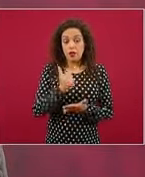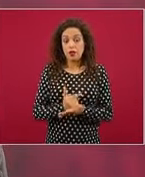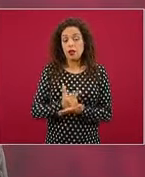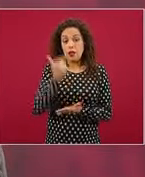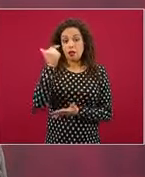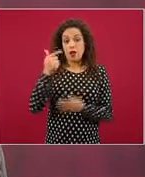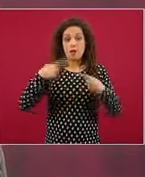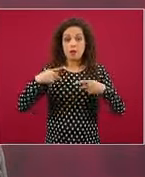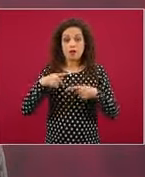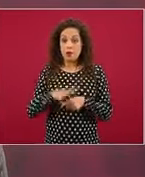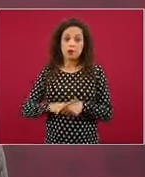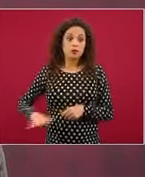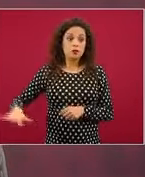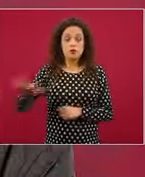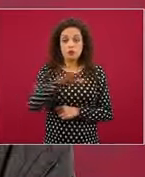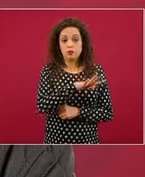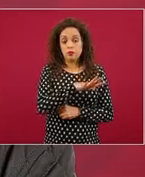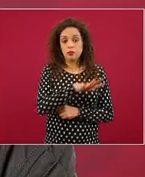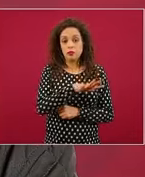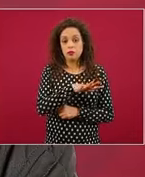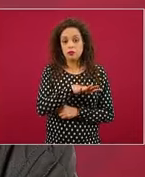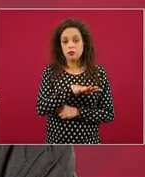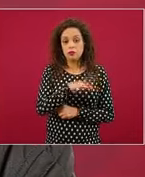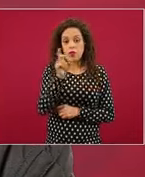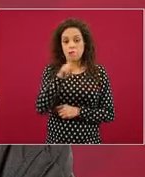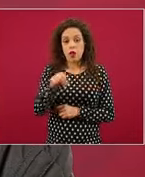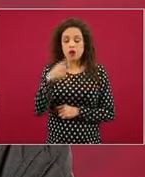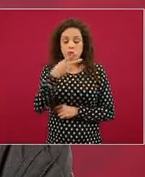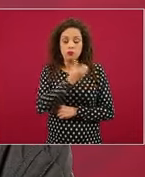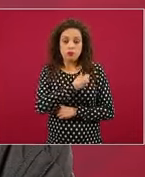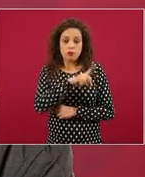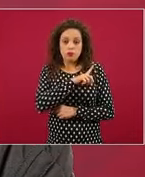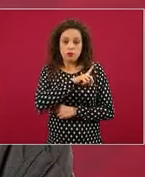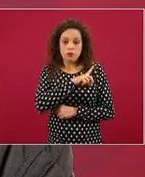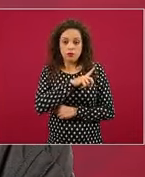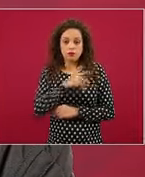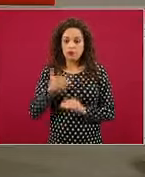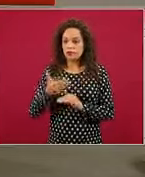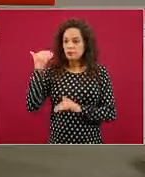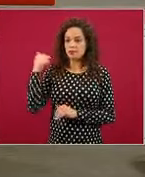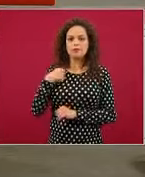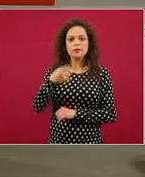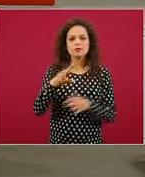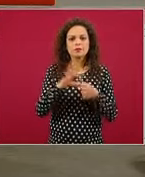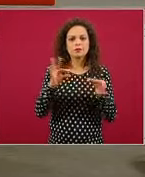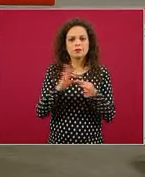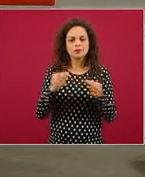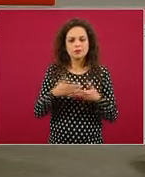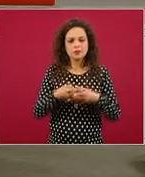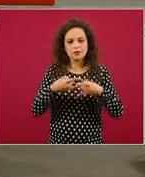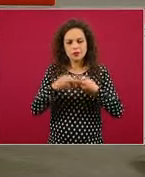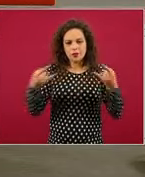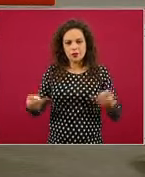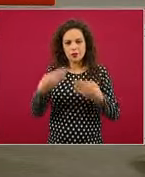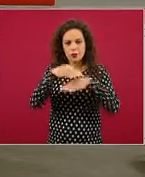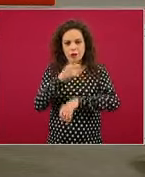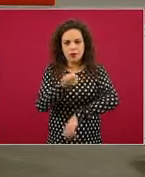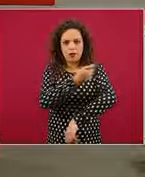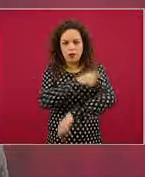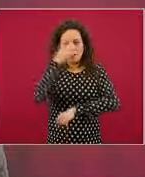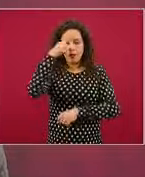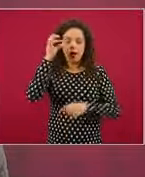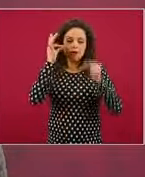pública. También hace varios meses relatábamos la historia de la vacuna contra el sarampión. Es una de las vacunas más seguras y es una